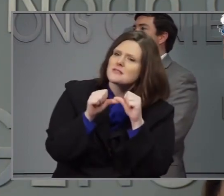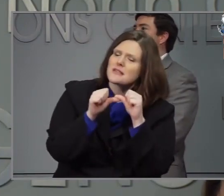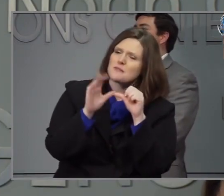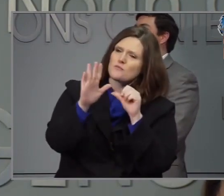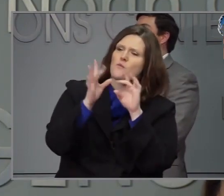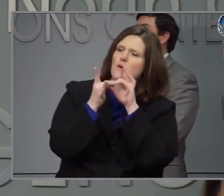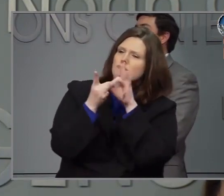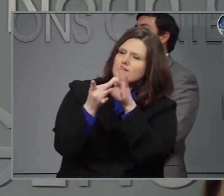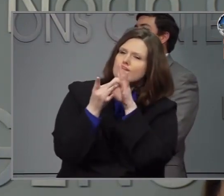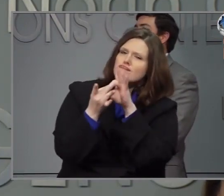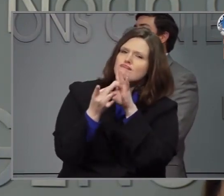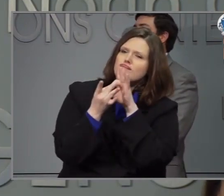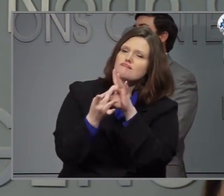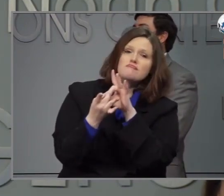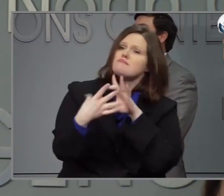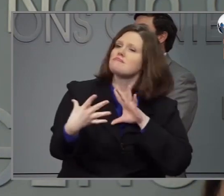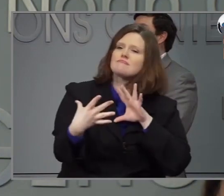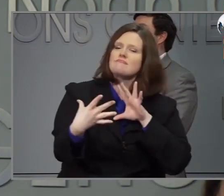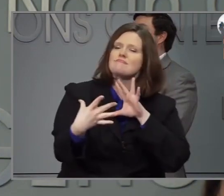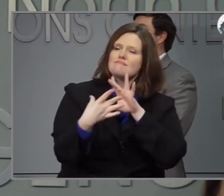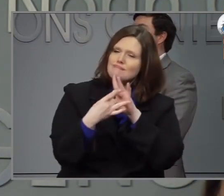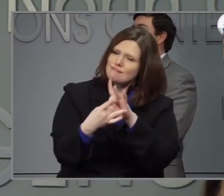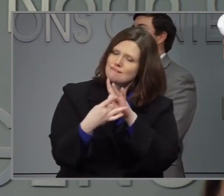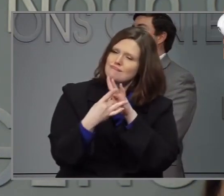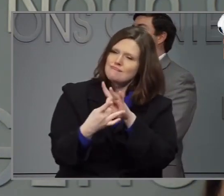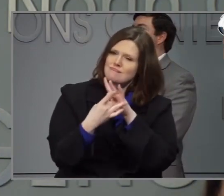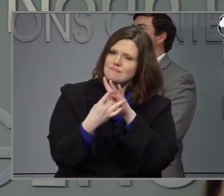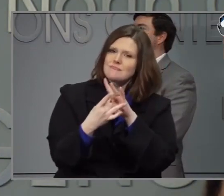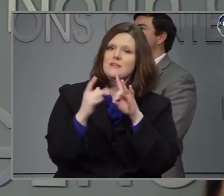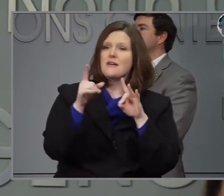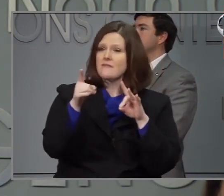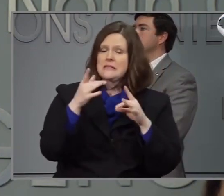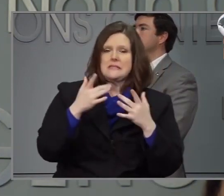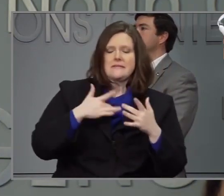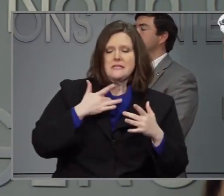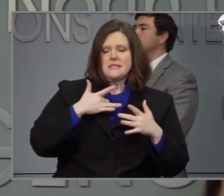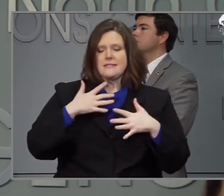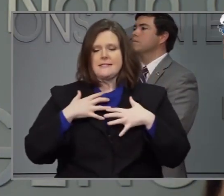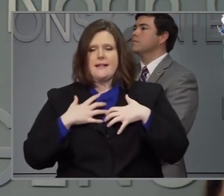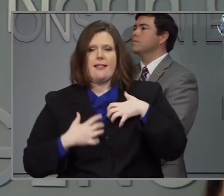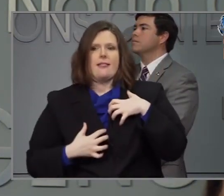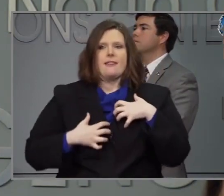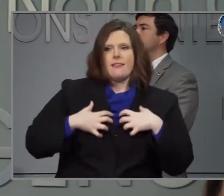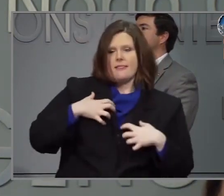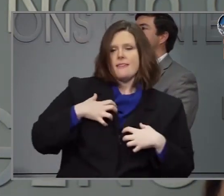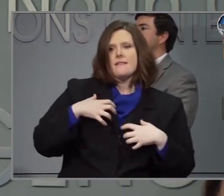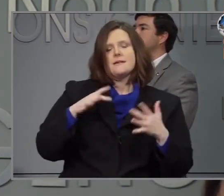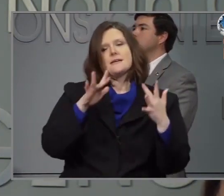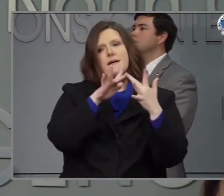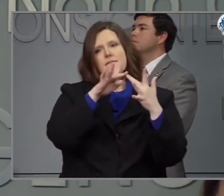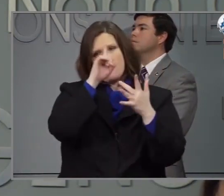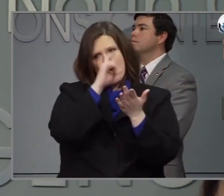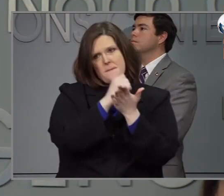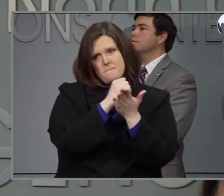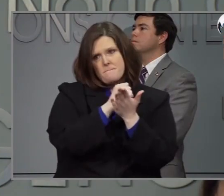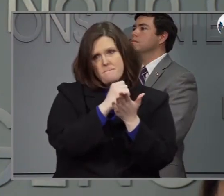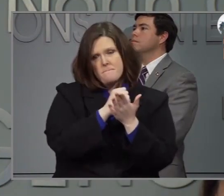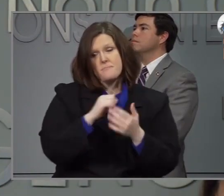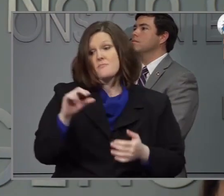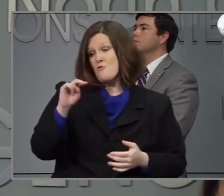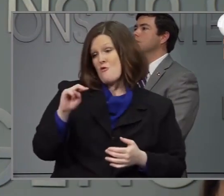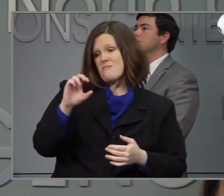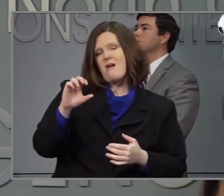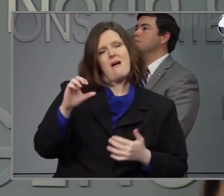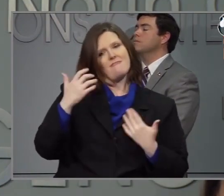momento sigan y mantengan es sólidas esas relaciones pidan ayuda si están teniendo dificultades